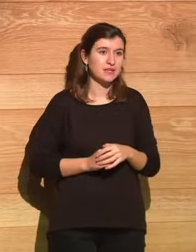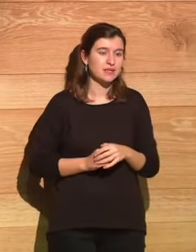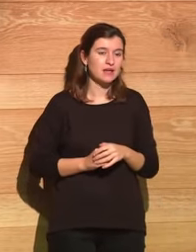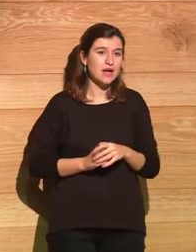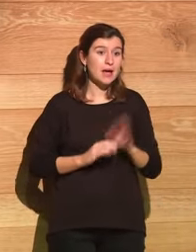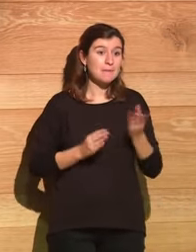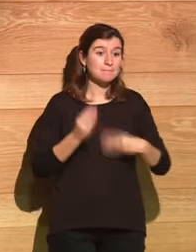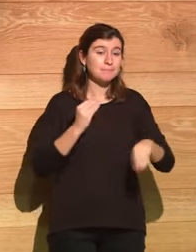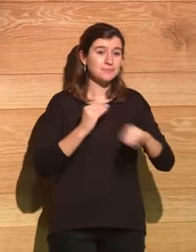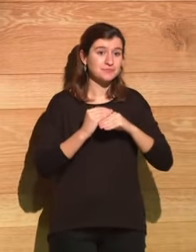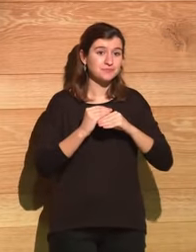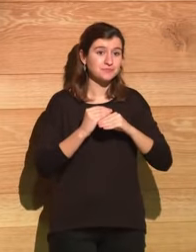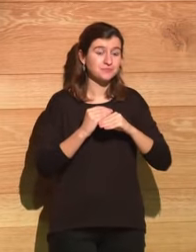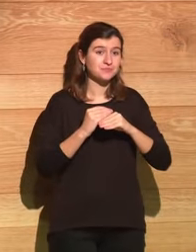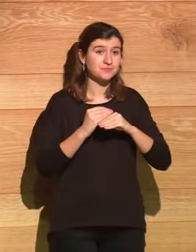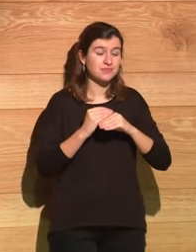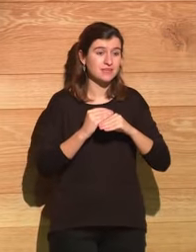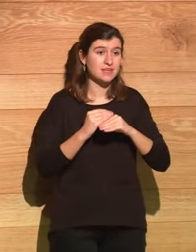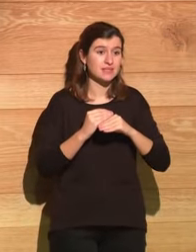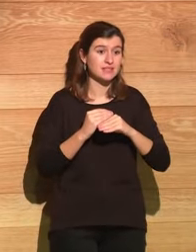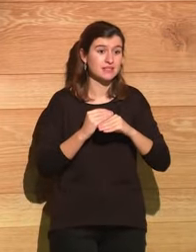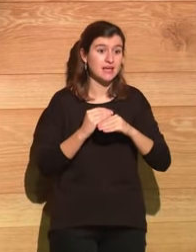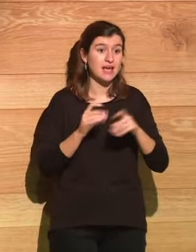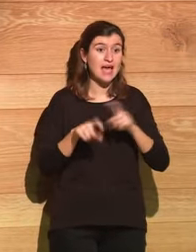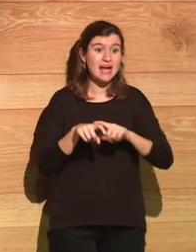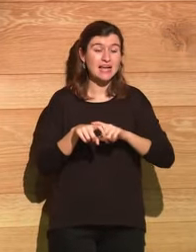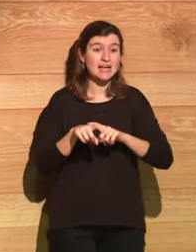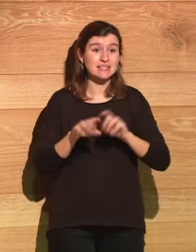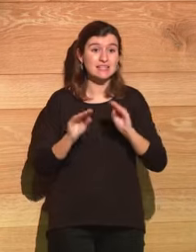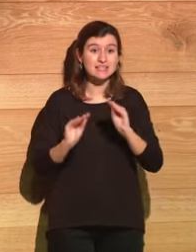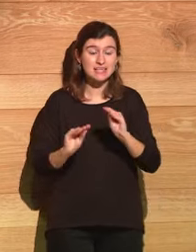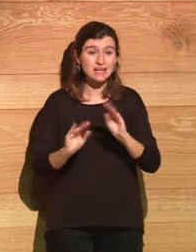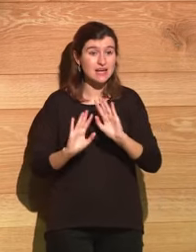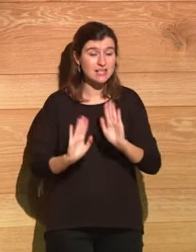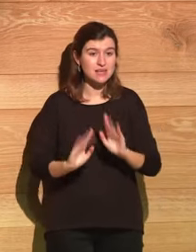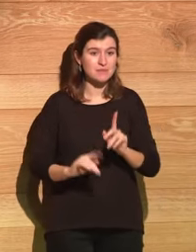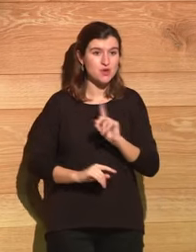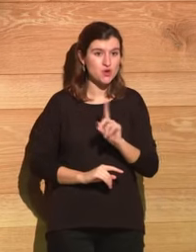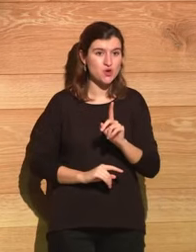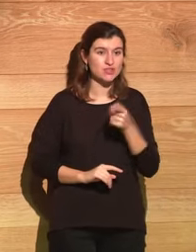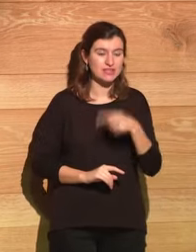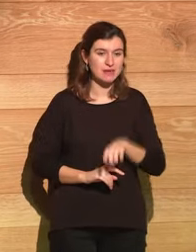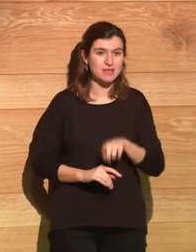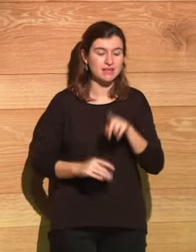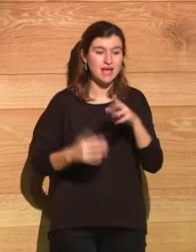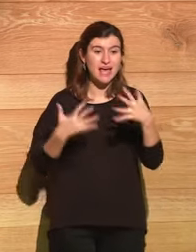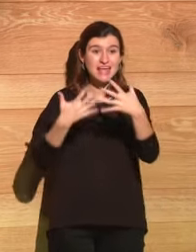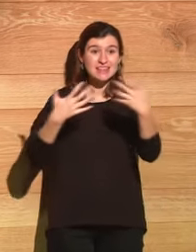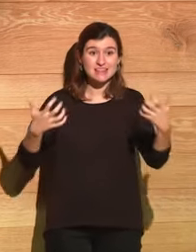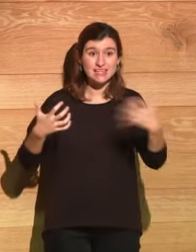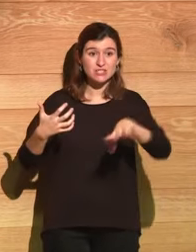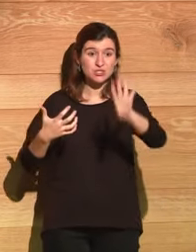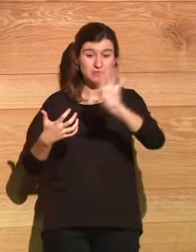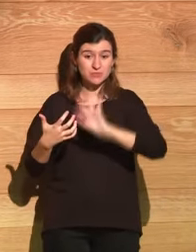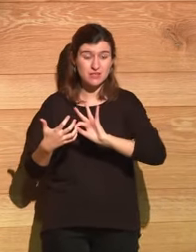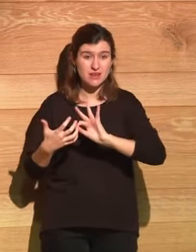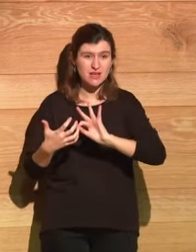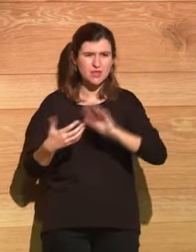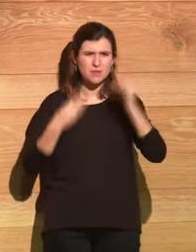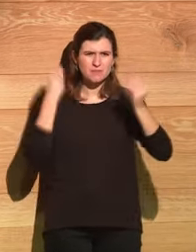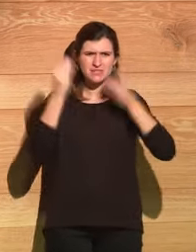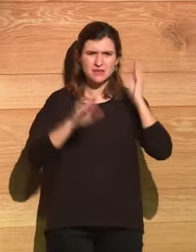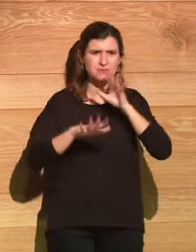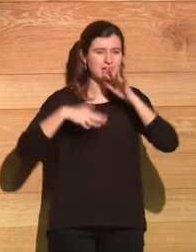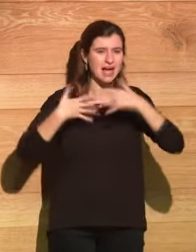Adicionalmente a lo que apuntaba Alejandro, no solamente se daba esa condición, sino el hecho de que los textos que hemos escogido, pues considerábamos que eran